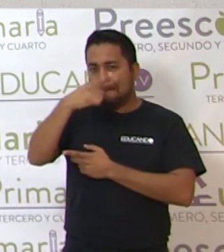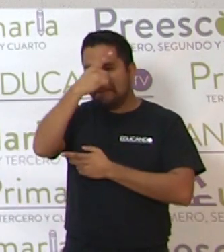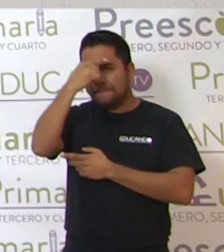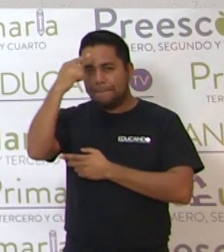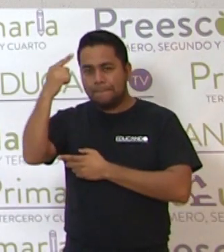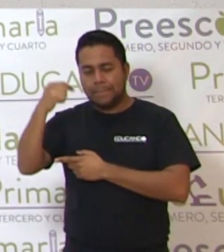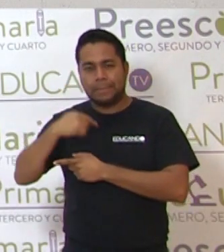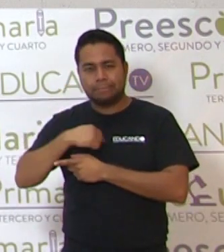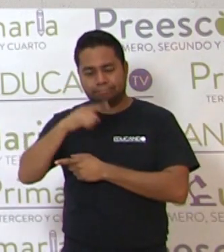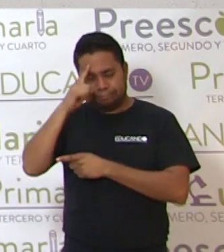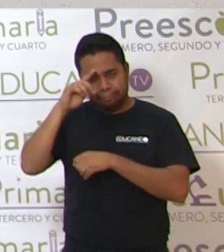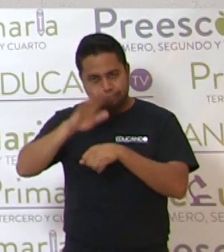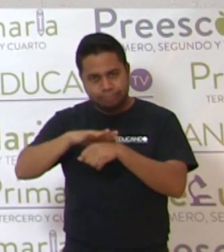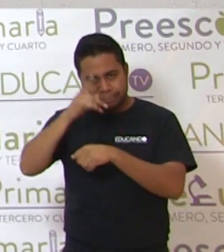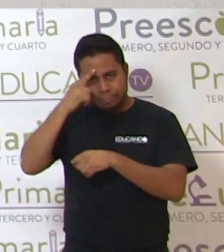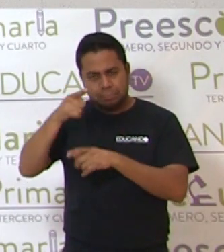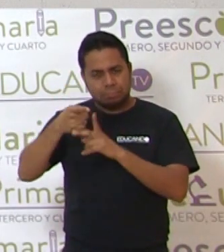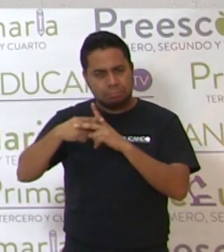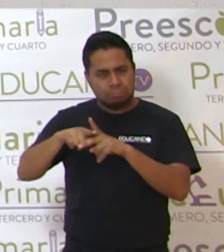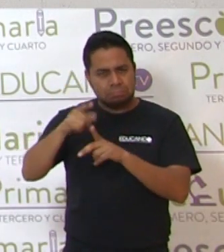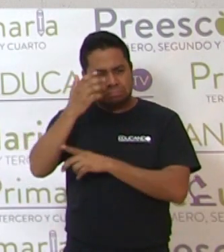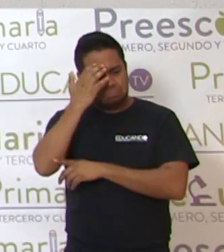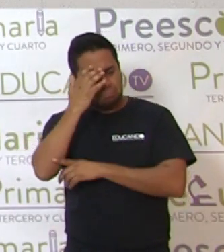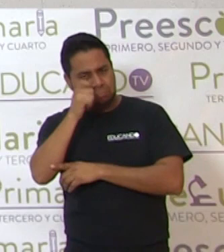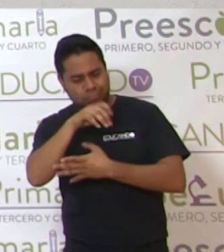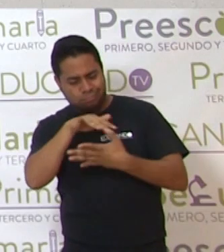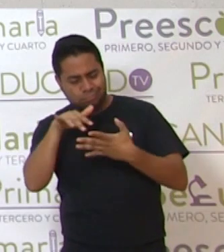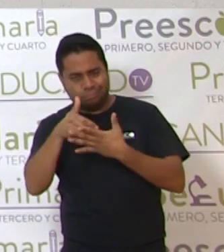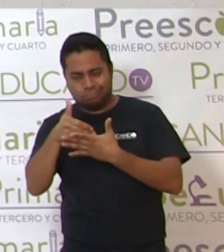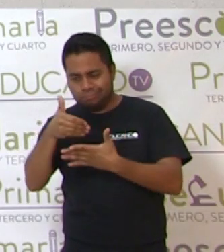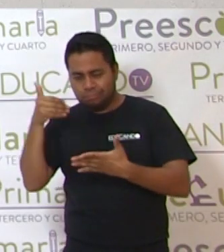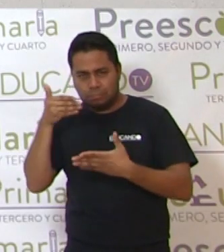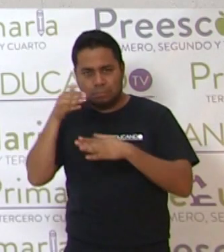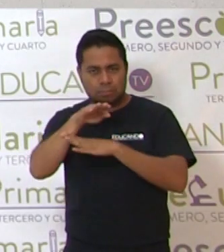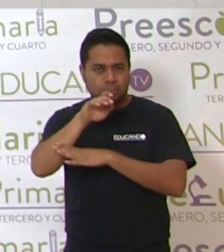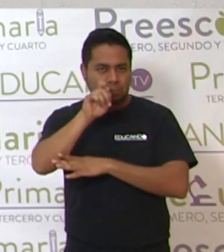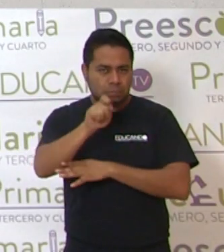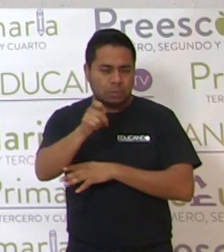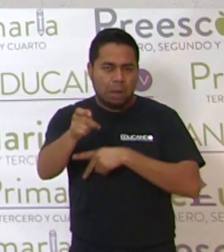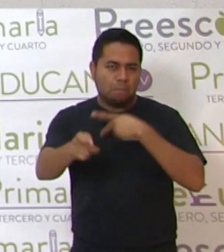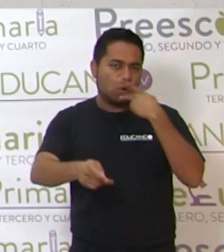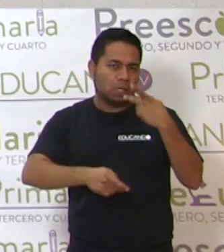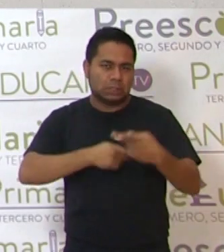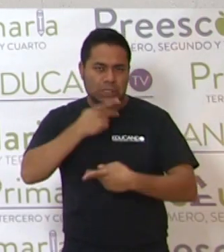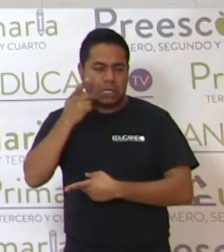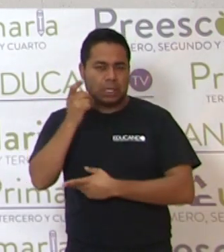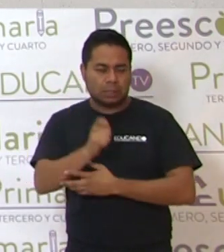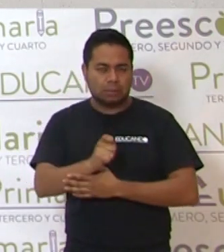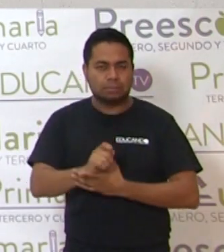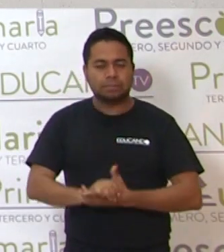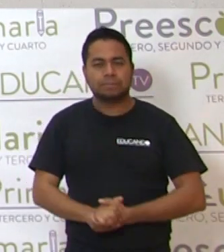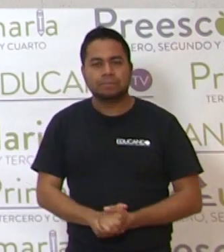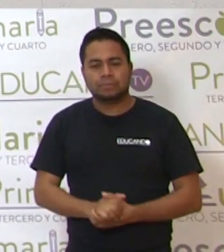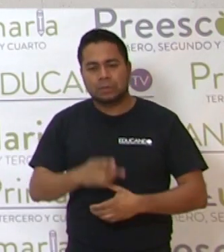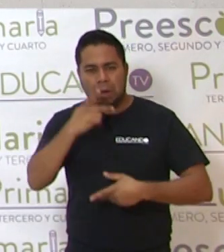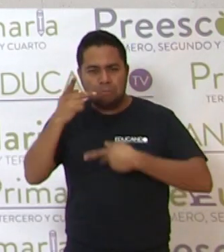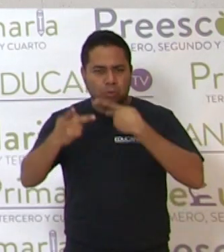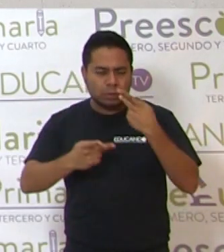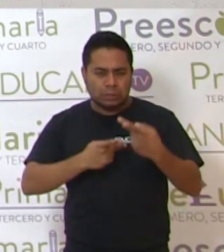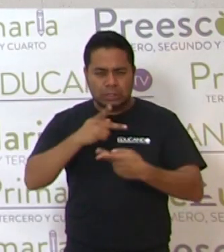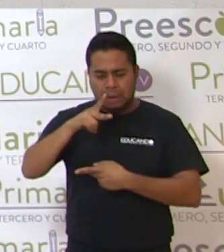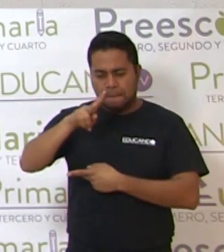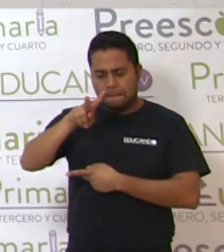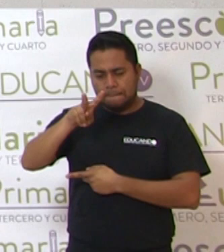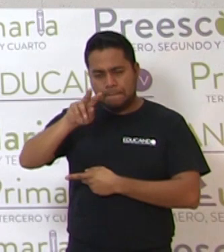sugiero para que ustedes empiecen a tener un conocimiento previo sobre lo que son las poesías. La poesía de vanguardia